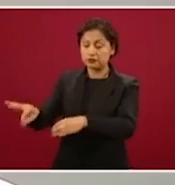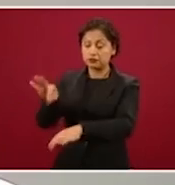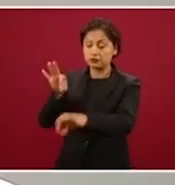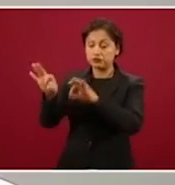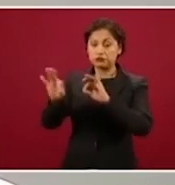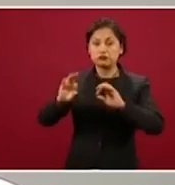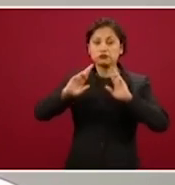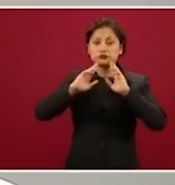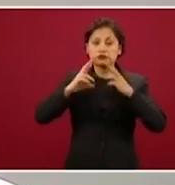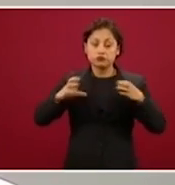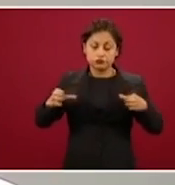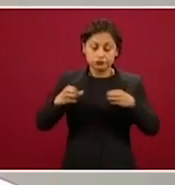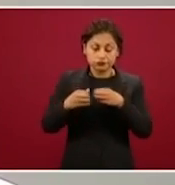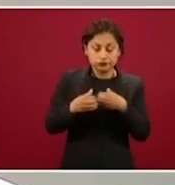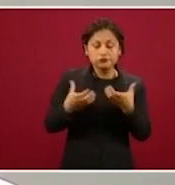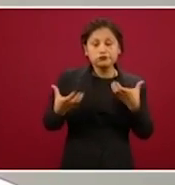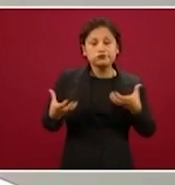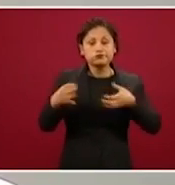conjunto